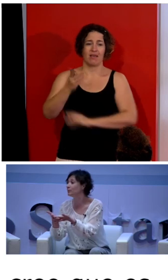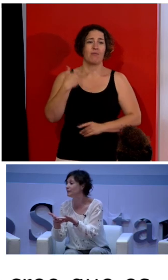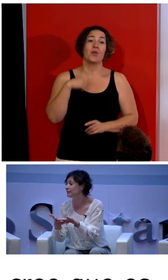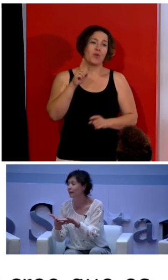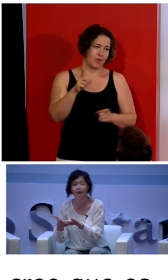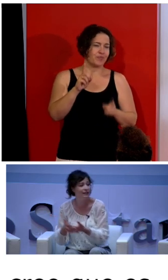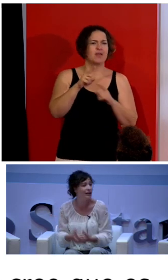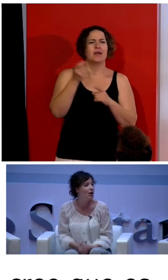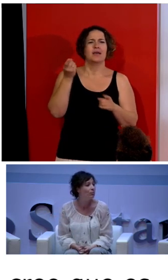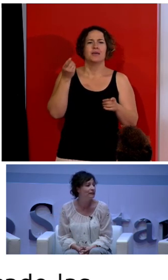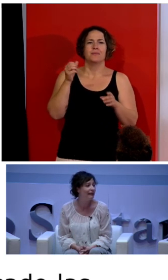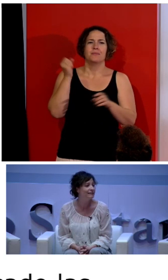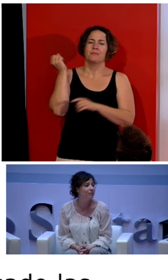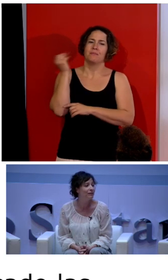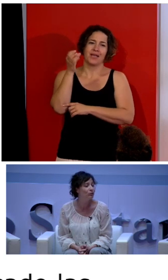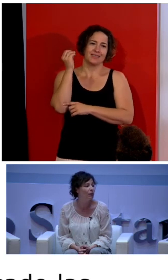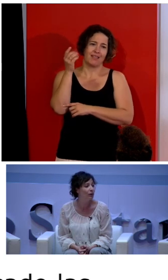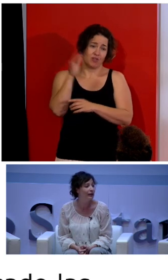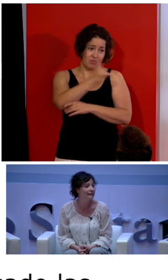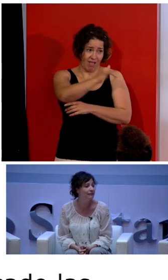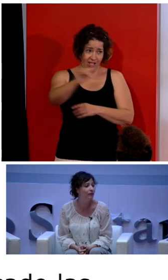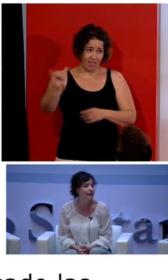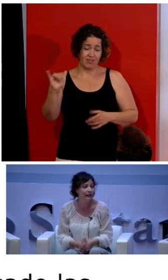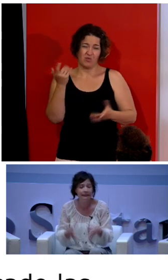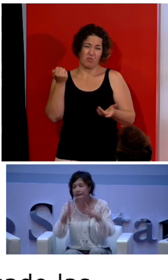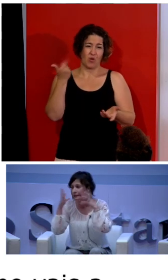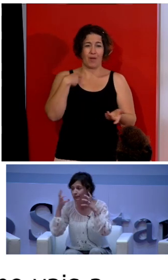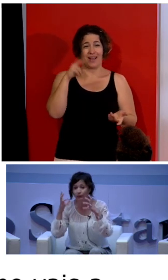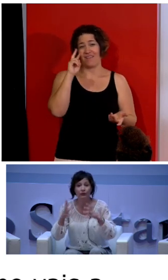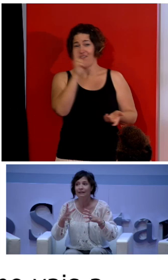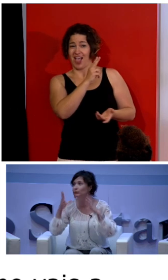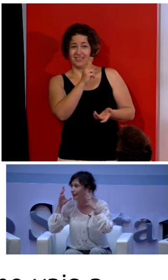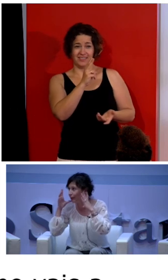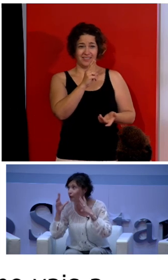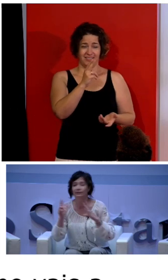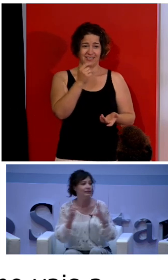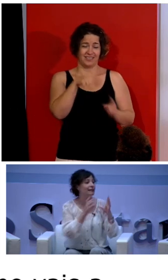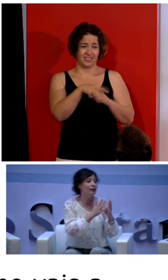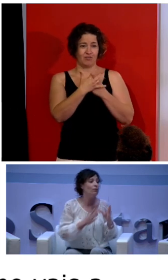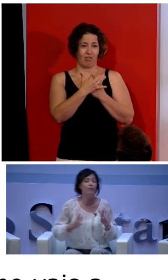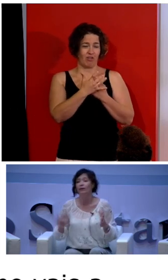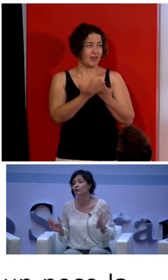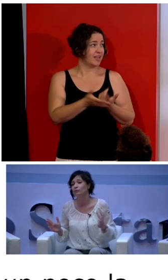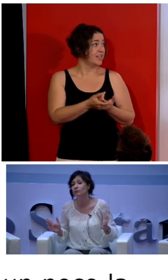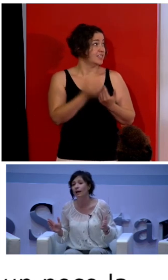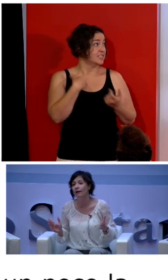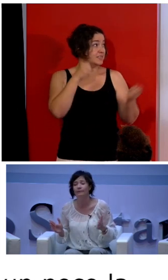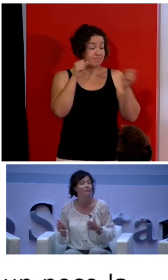tener las presentaciones, pues nada, era simplemente un poco el simbolizar un poco la situación. Sí, es que lo pongo porque